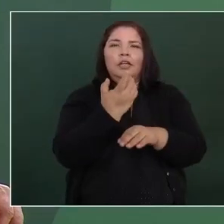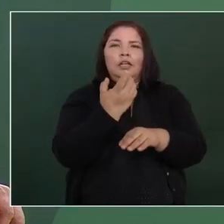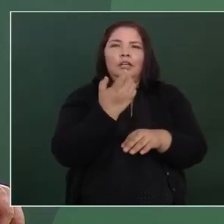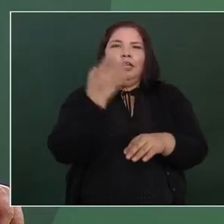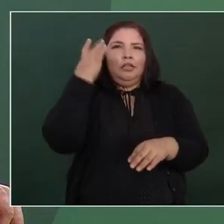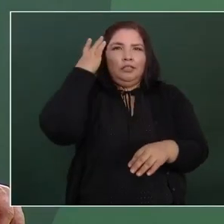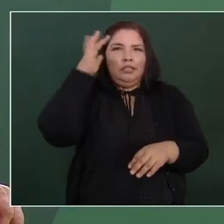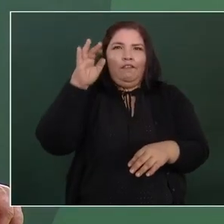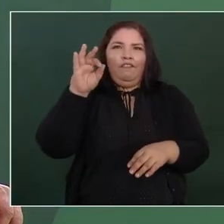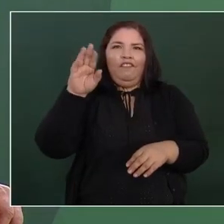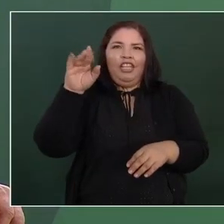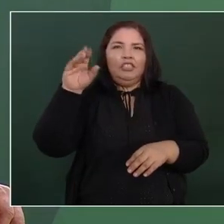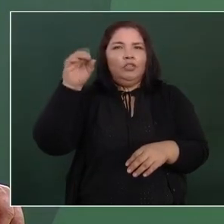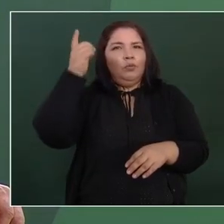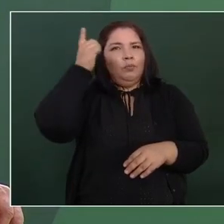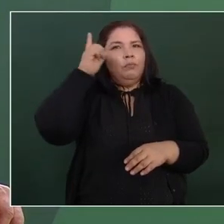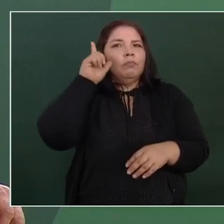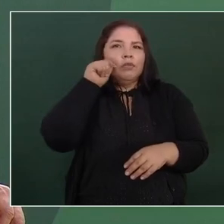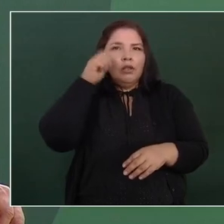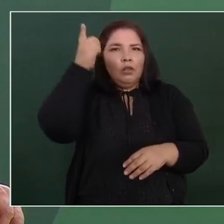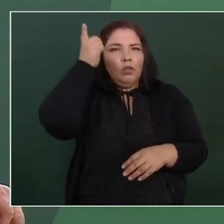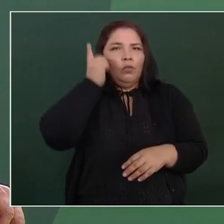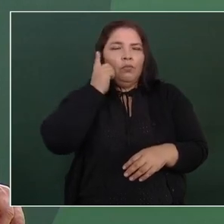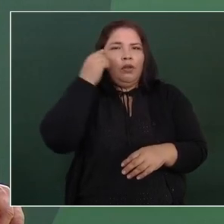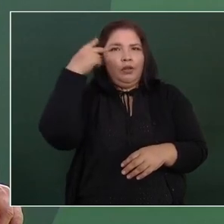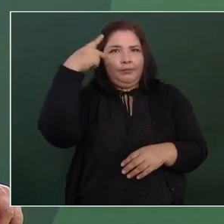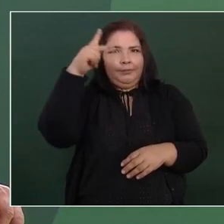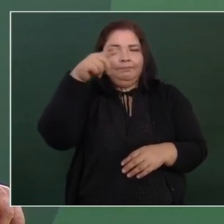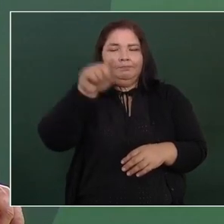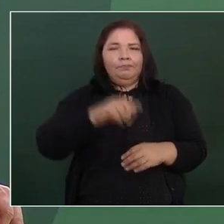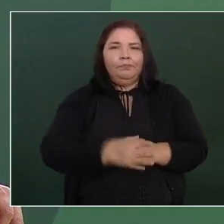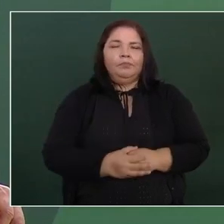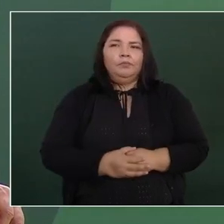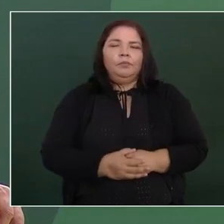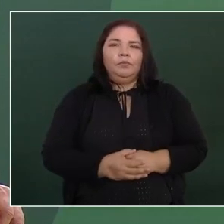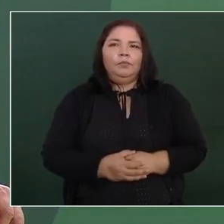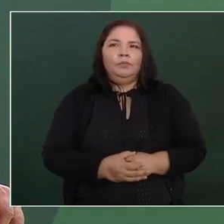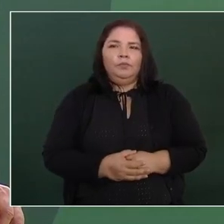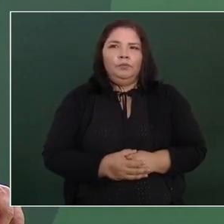Mañana duermo en San Francisco y voy a estar